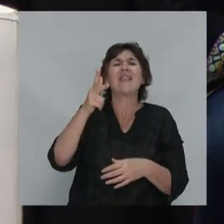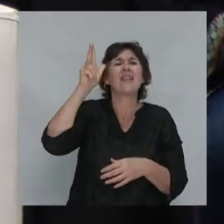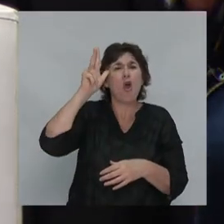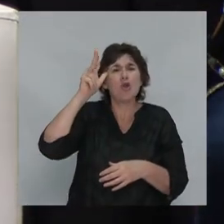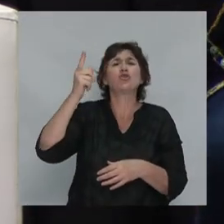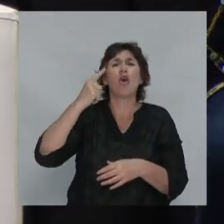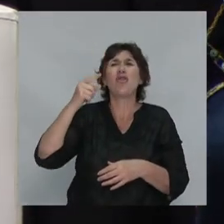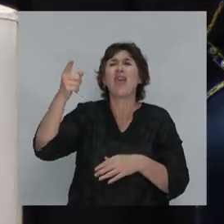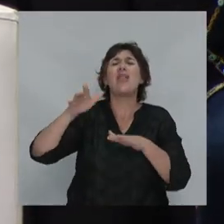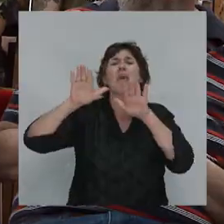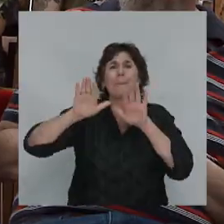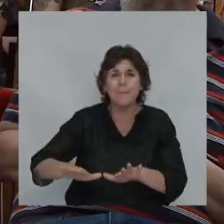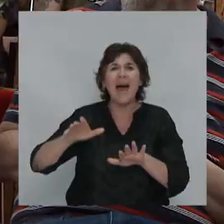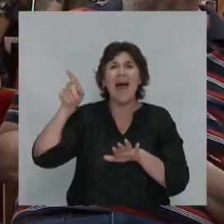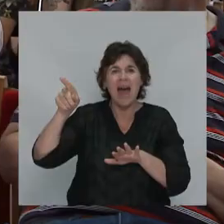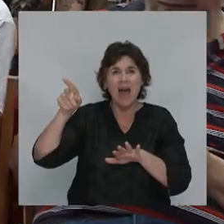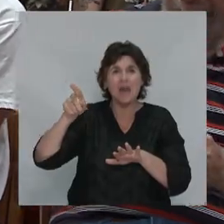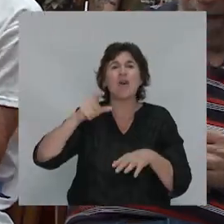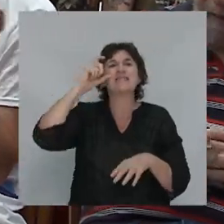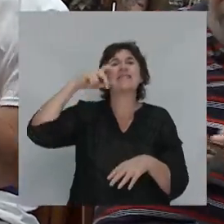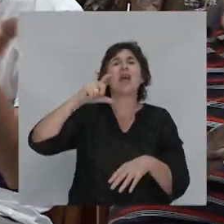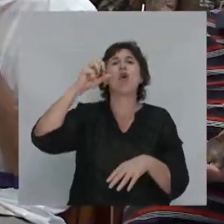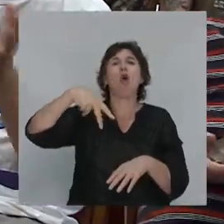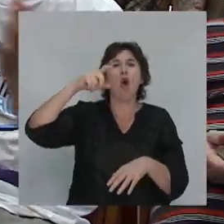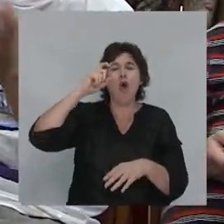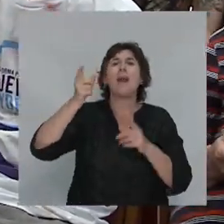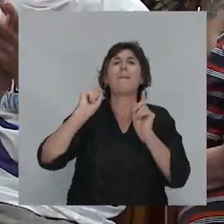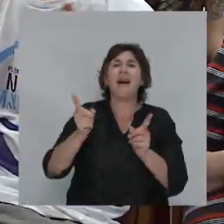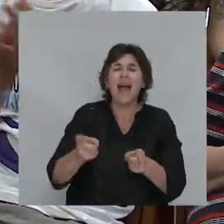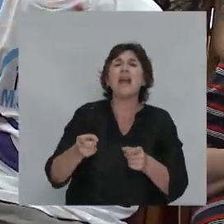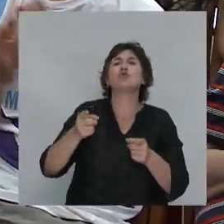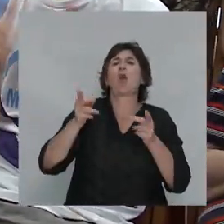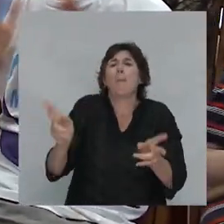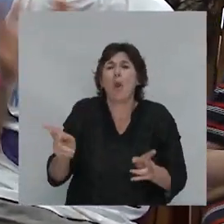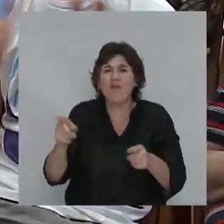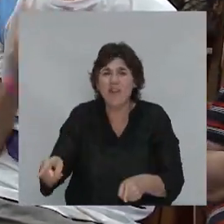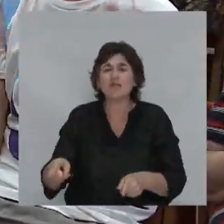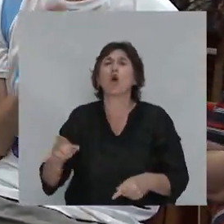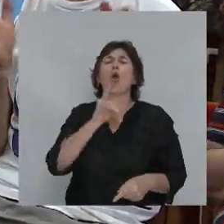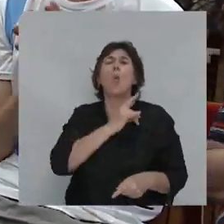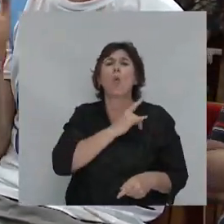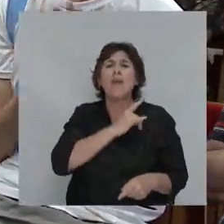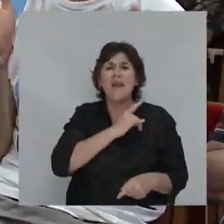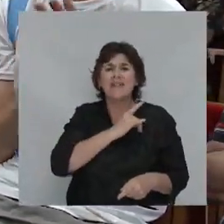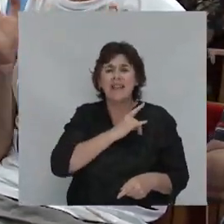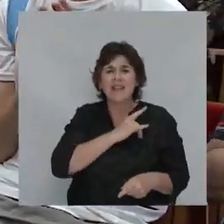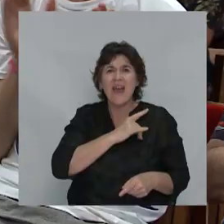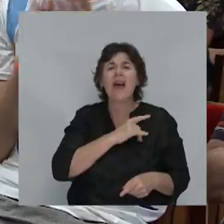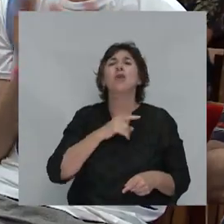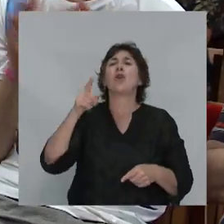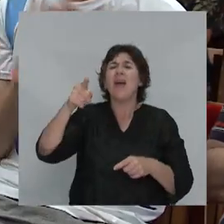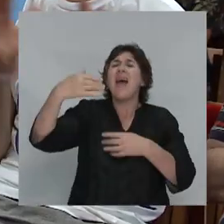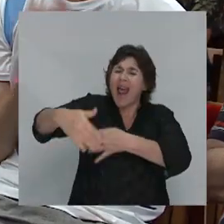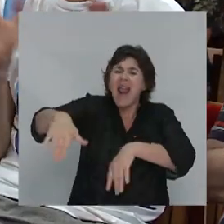paro, la FECODE, los maestros, los profesores, los universitarios, en